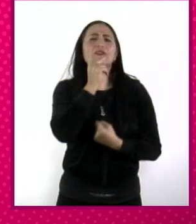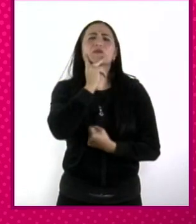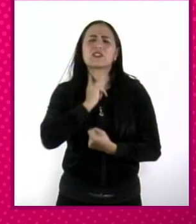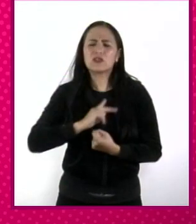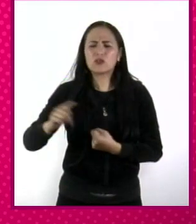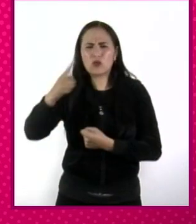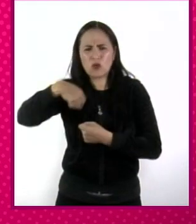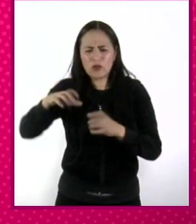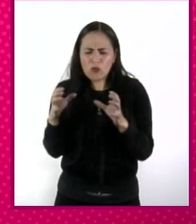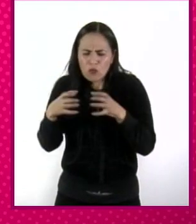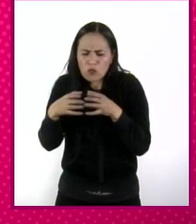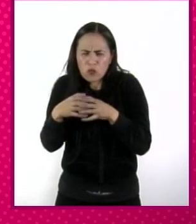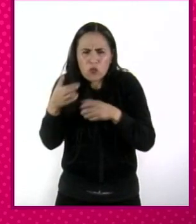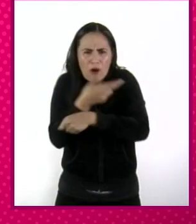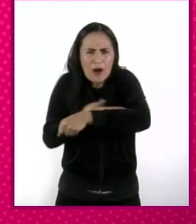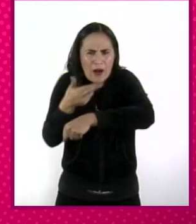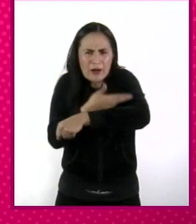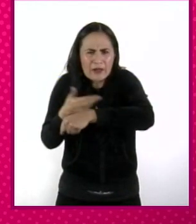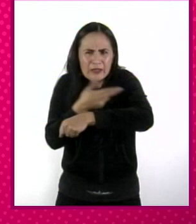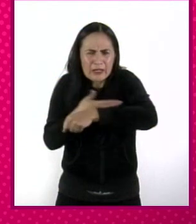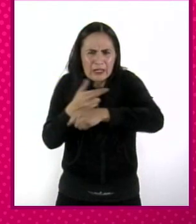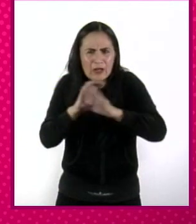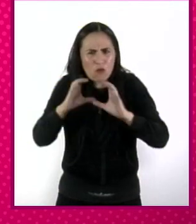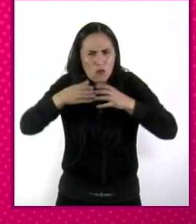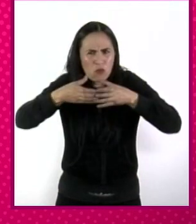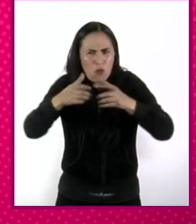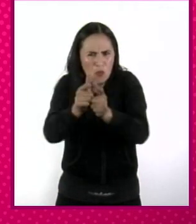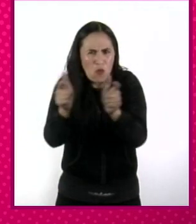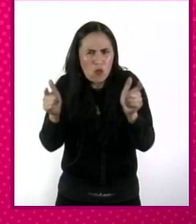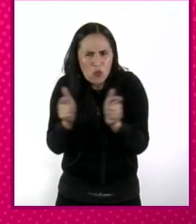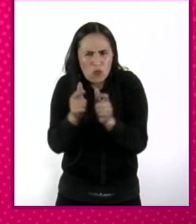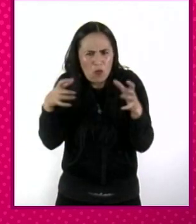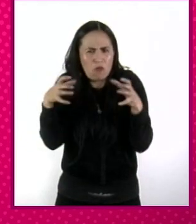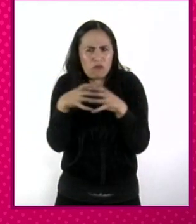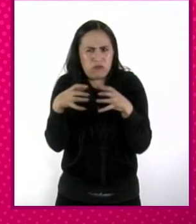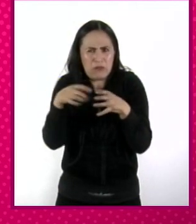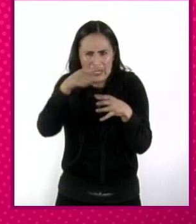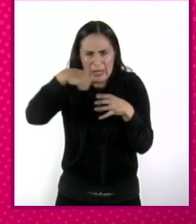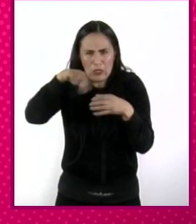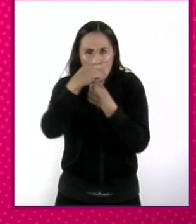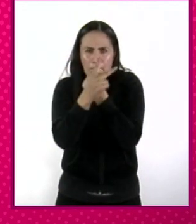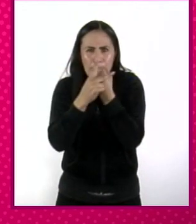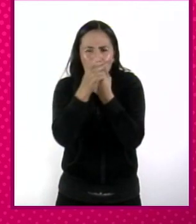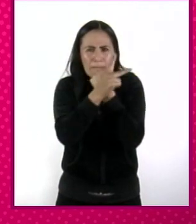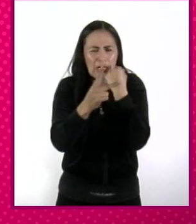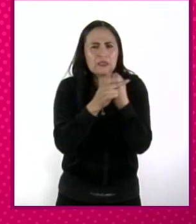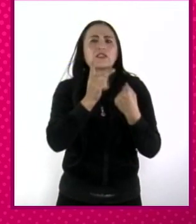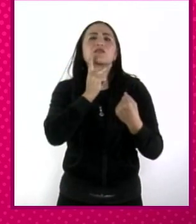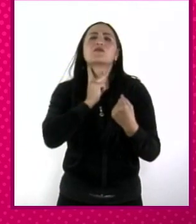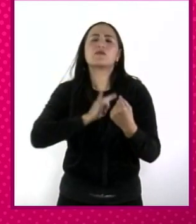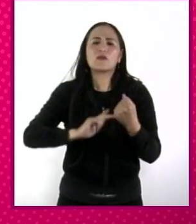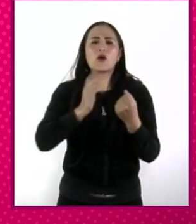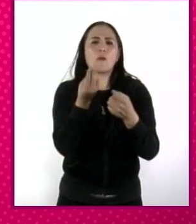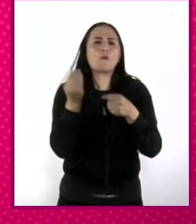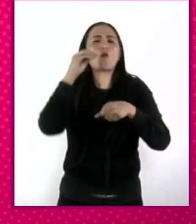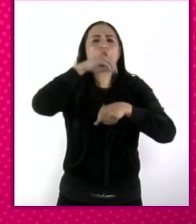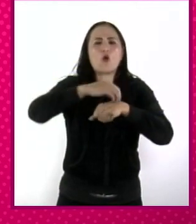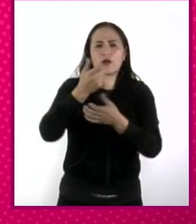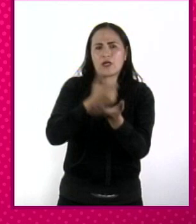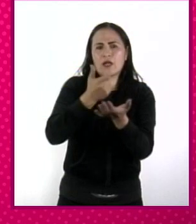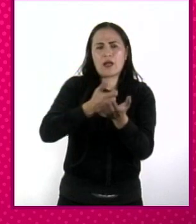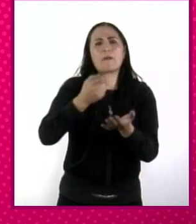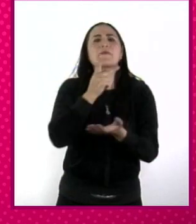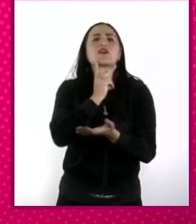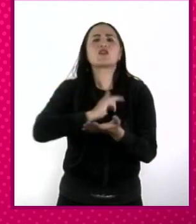organizan para crear una especie de cártel y en todos en conjunto imponer los precios del petróleo, lo que le afecta a